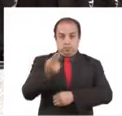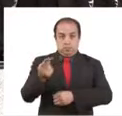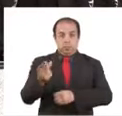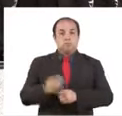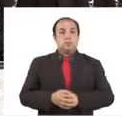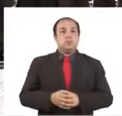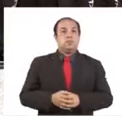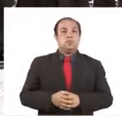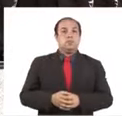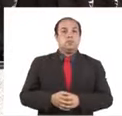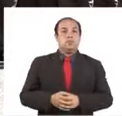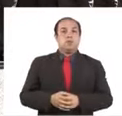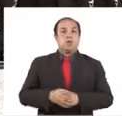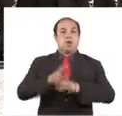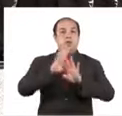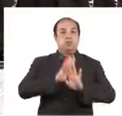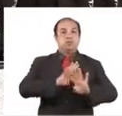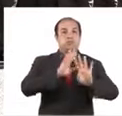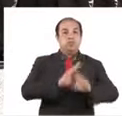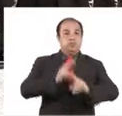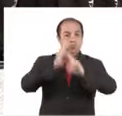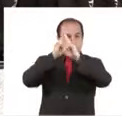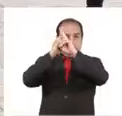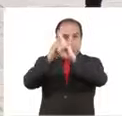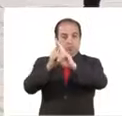ustedes un desfile de honor.